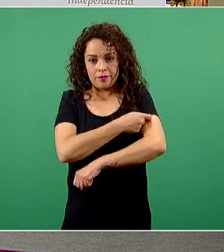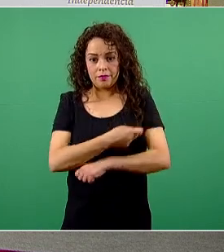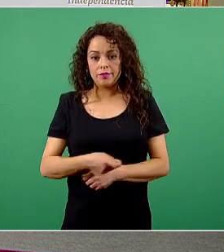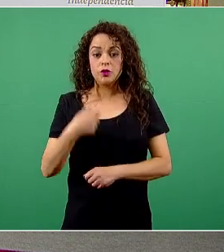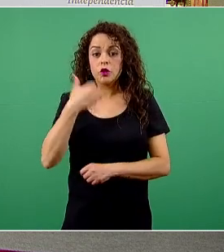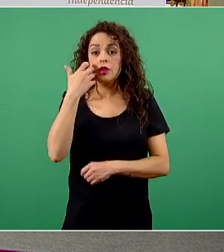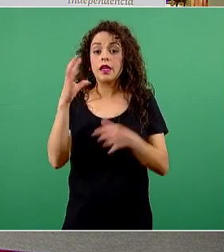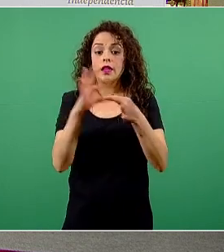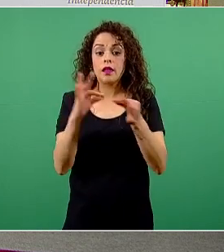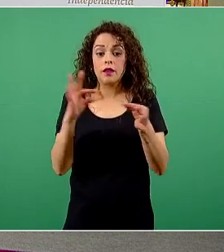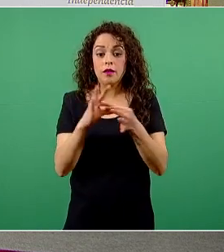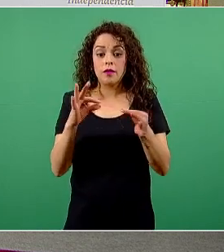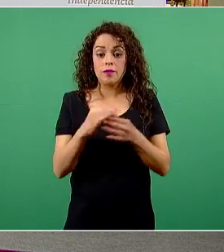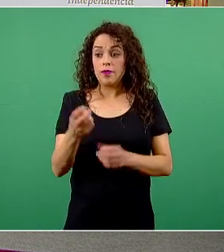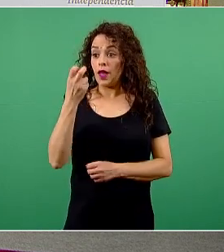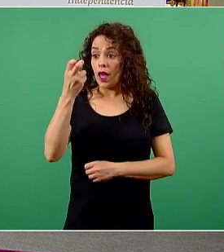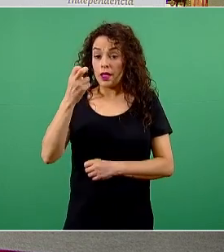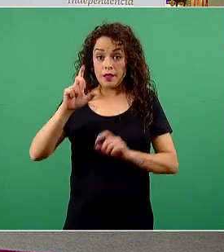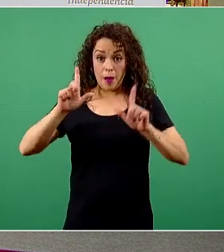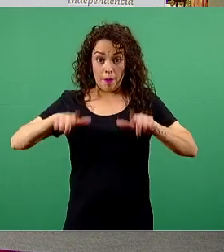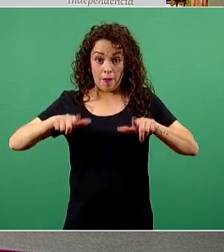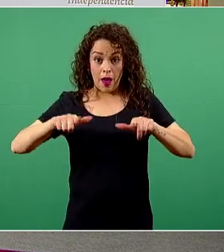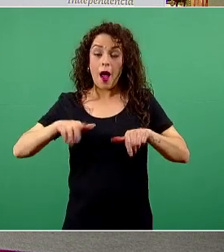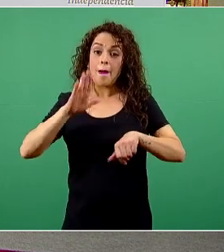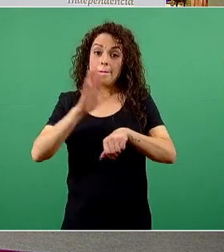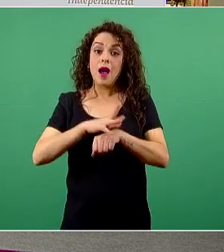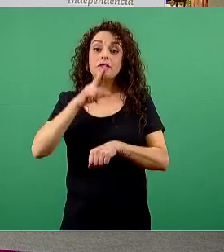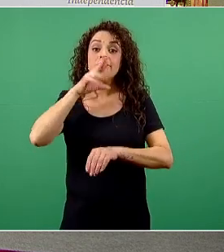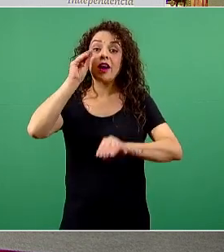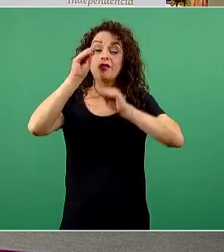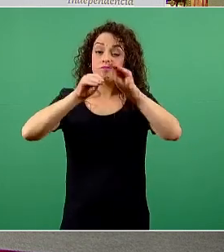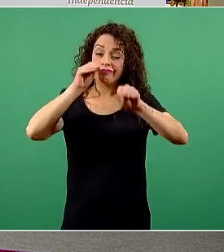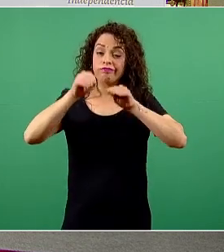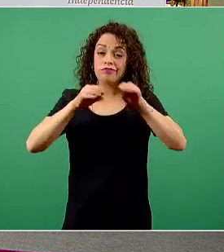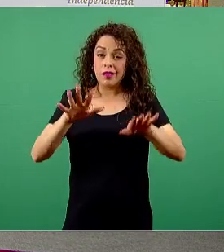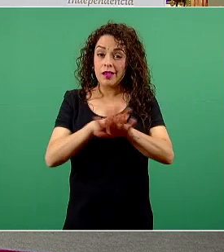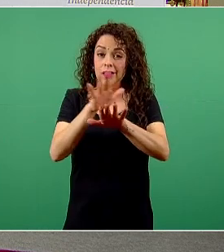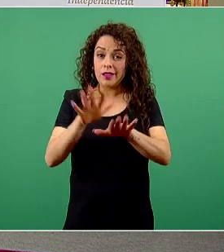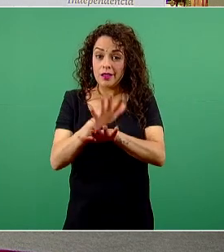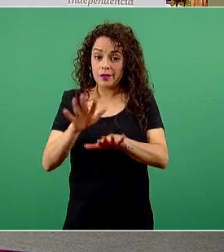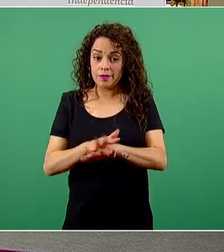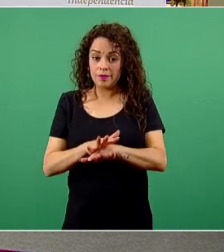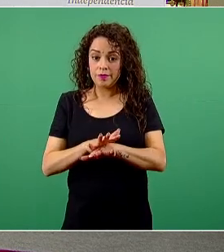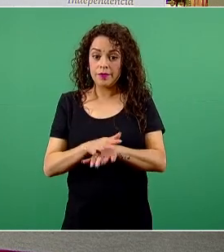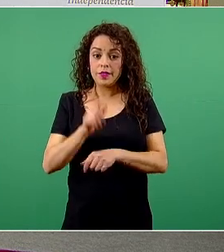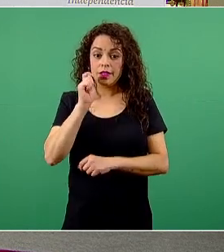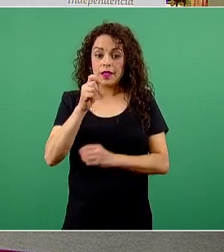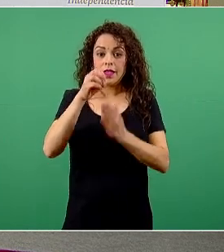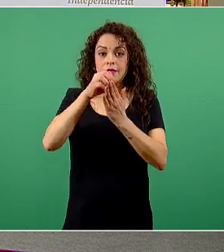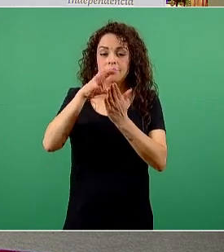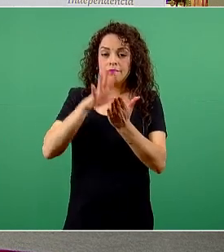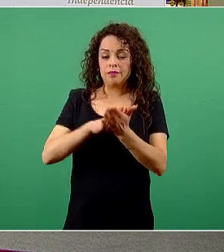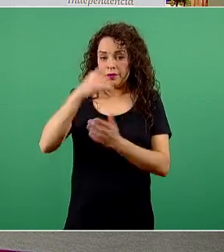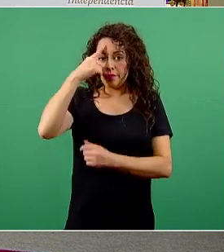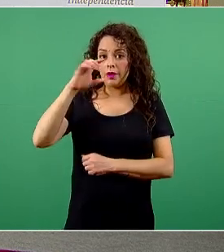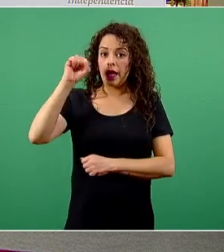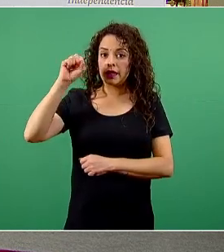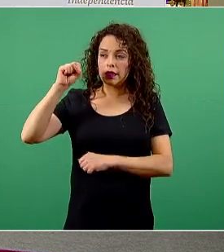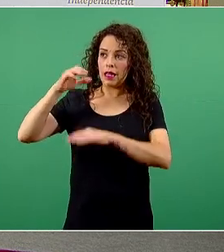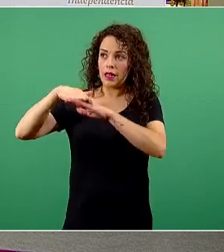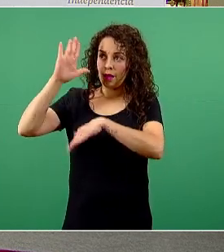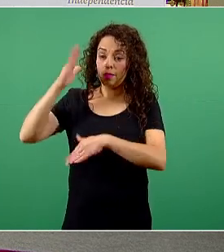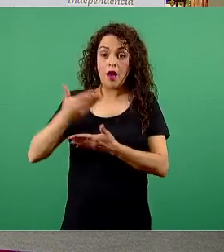mejorado este sitio en relación al registro de 60 y más, de 50 en